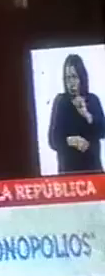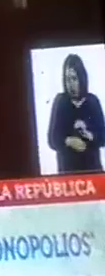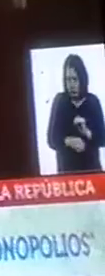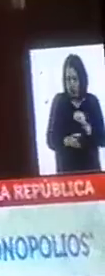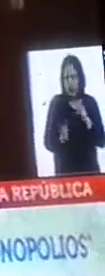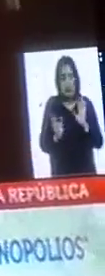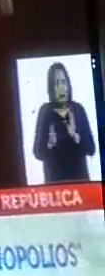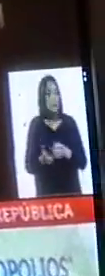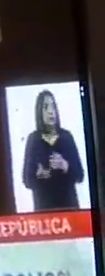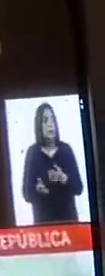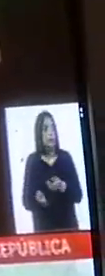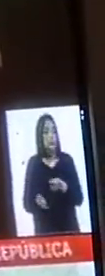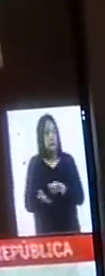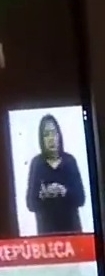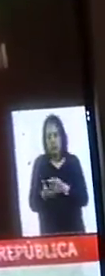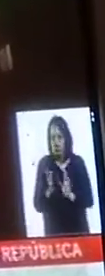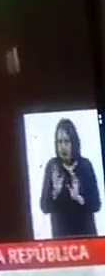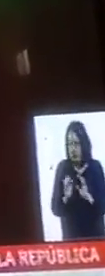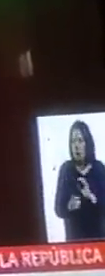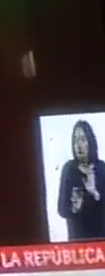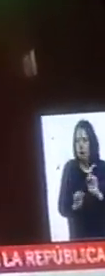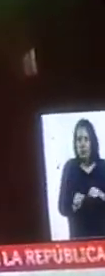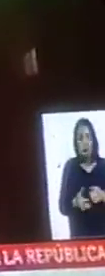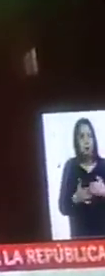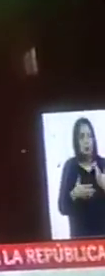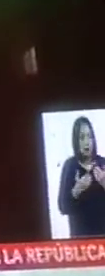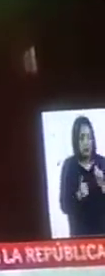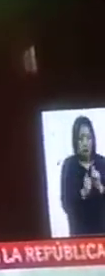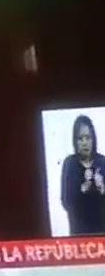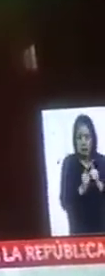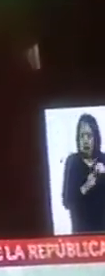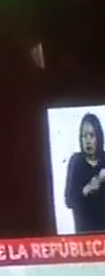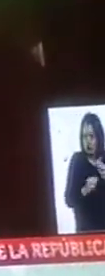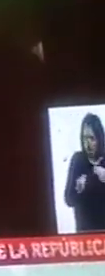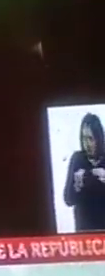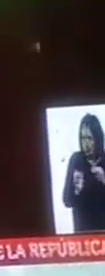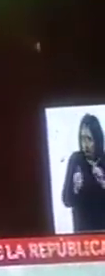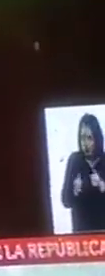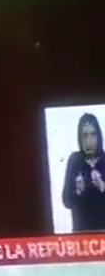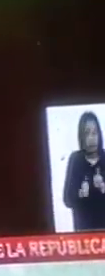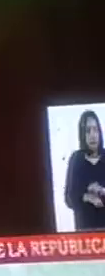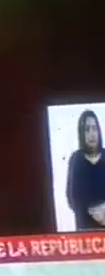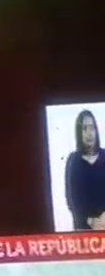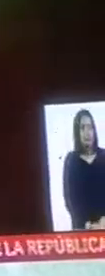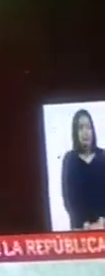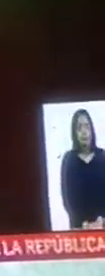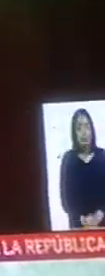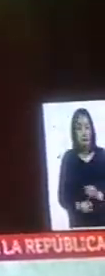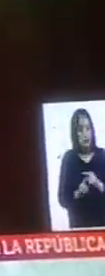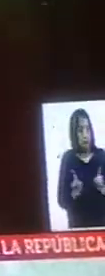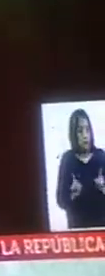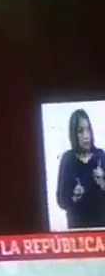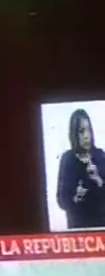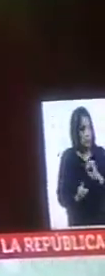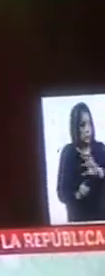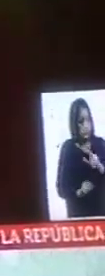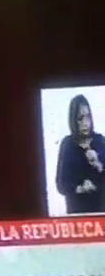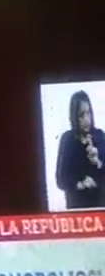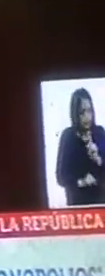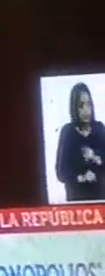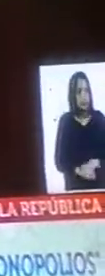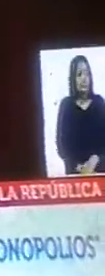razonables que les permitan competir en este mercado con eficacia pero si nos dura